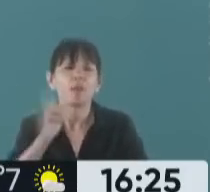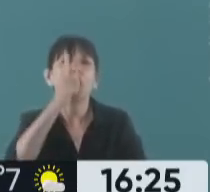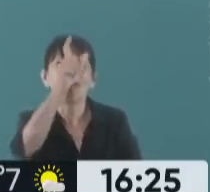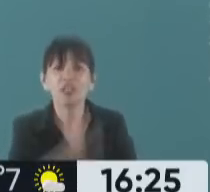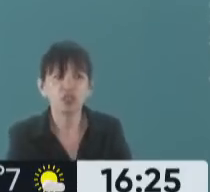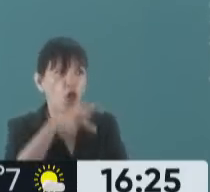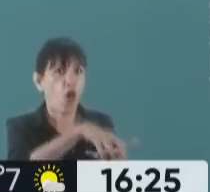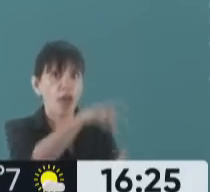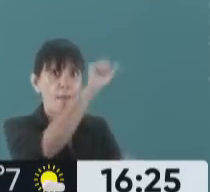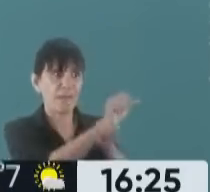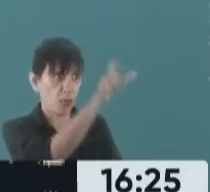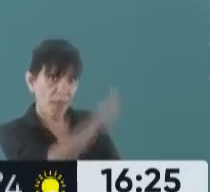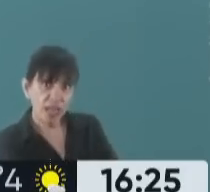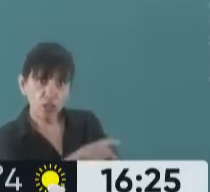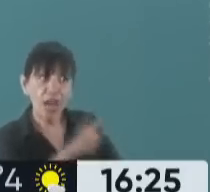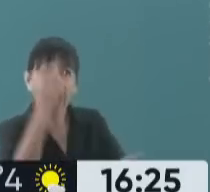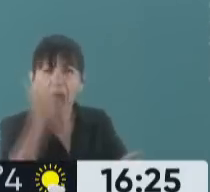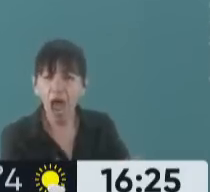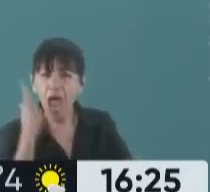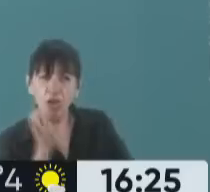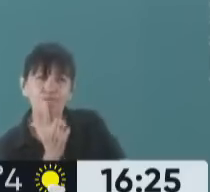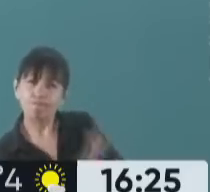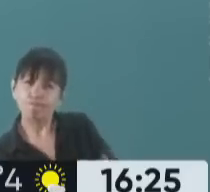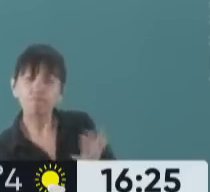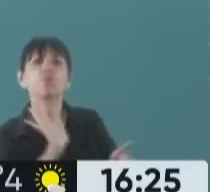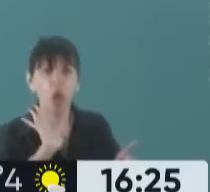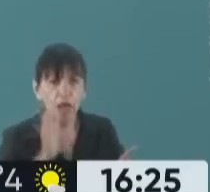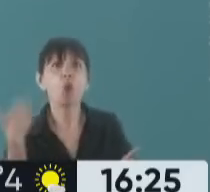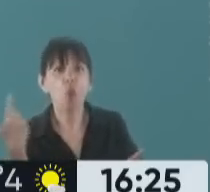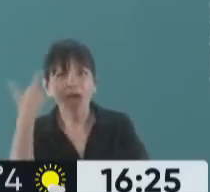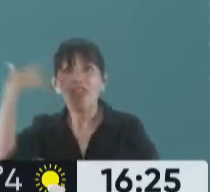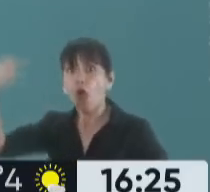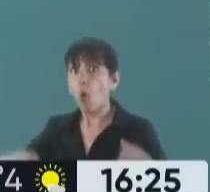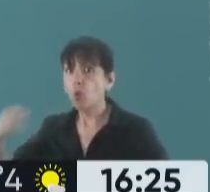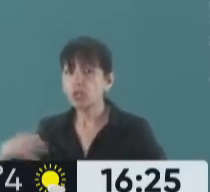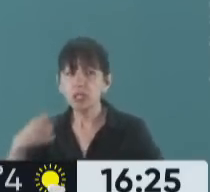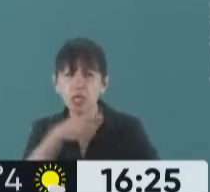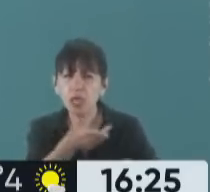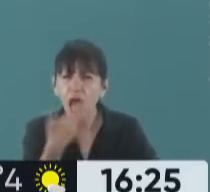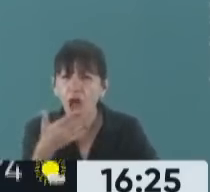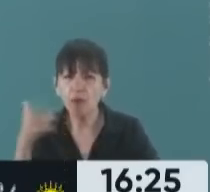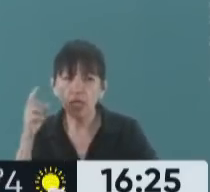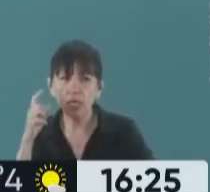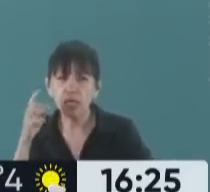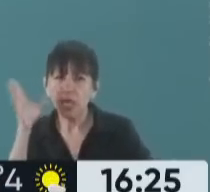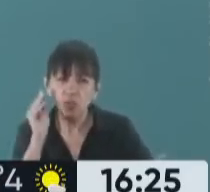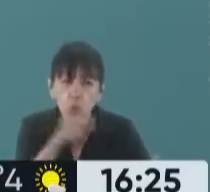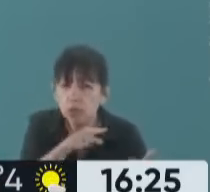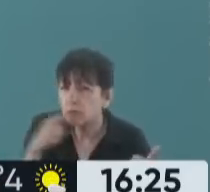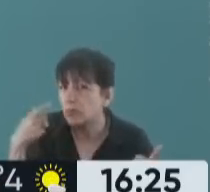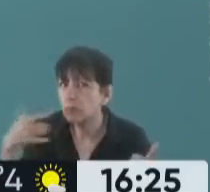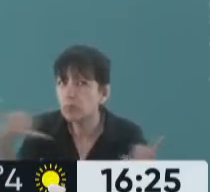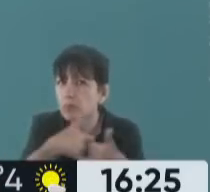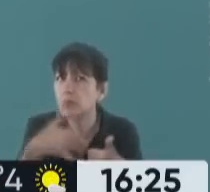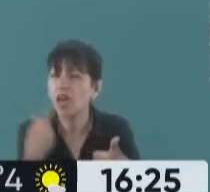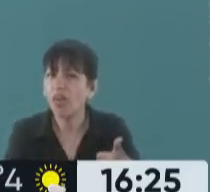cárcel está haciendo algún tipo de delito, también hay causas judiciales en las cuales se pueden intervenir esas conversaciones telefónicas. Hay una cantidad de cosas que se pueden hacer y que se